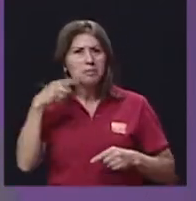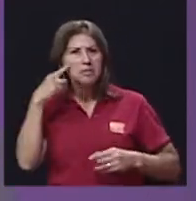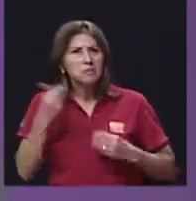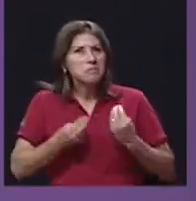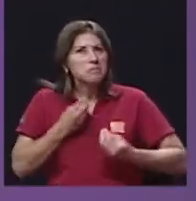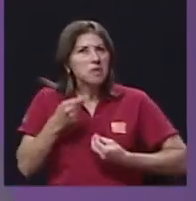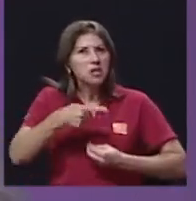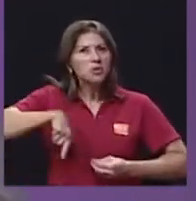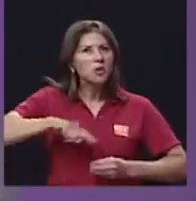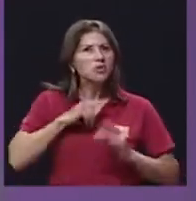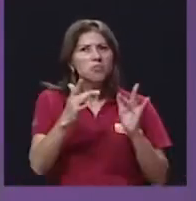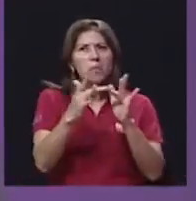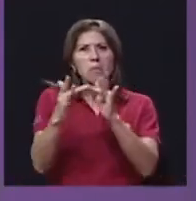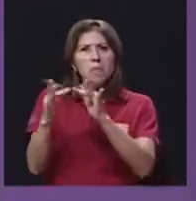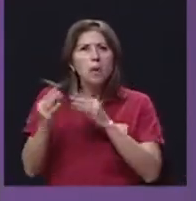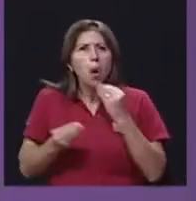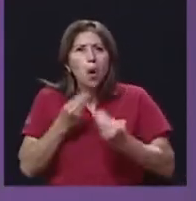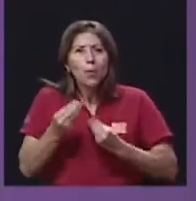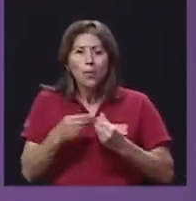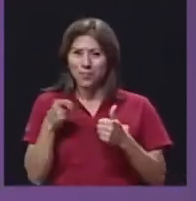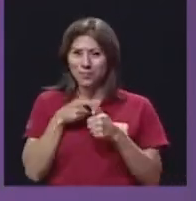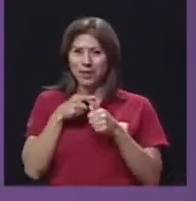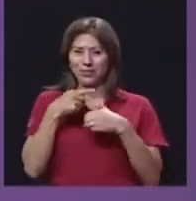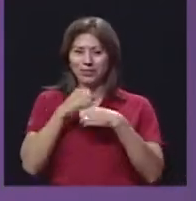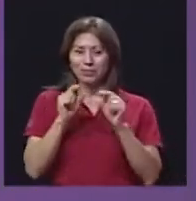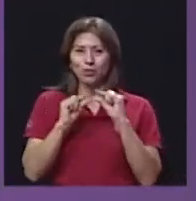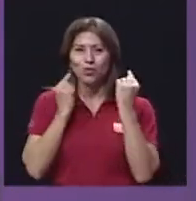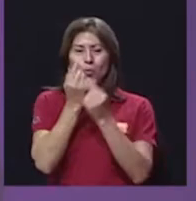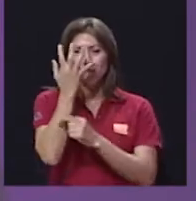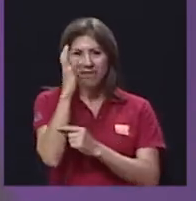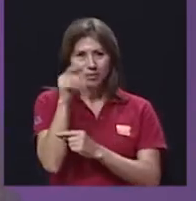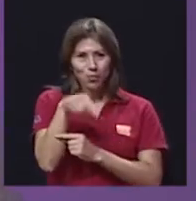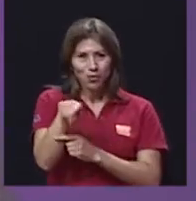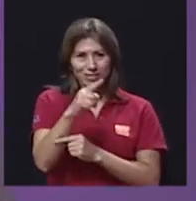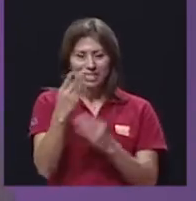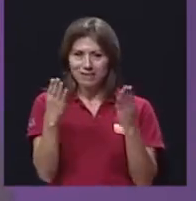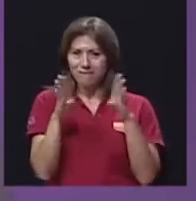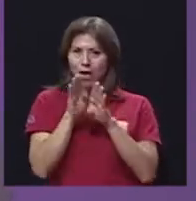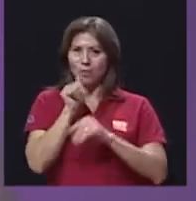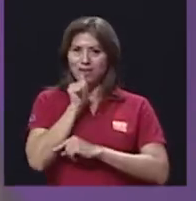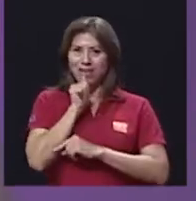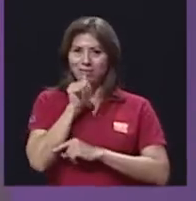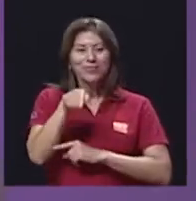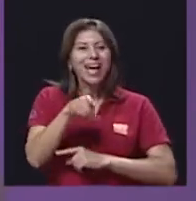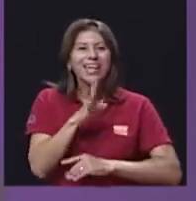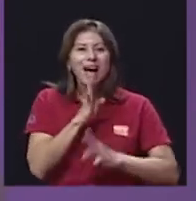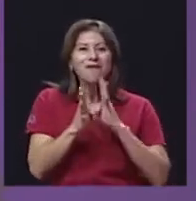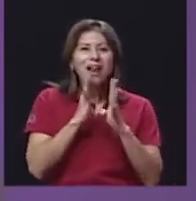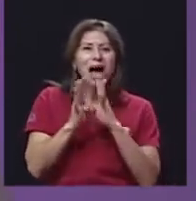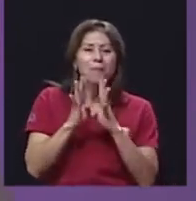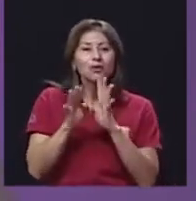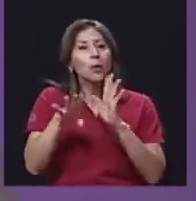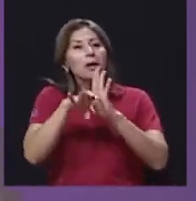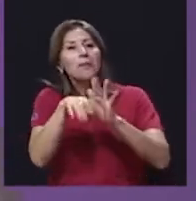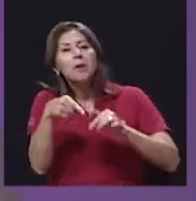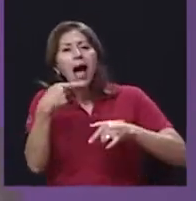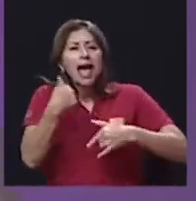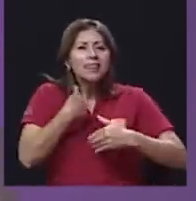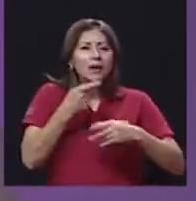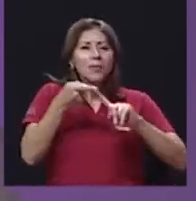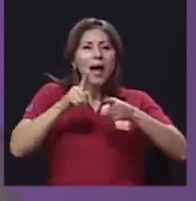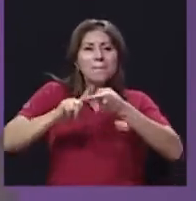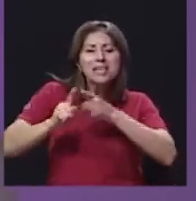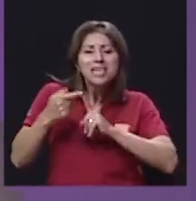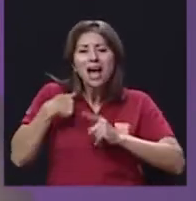seguimos hicimos un grupo en facebook serrado privado donde conversamos donde a cada rato dicen ah yo tengo una amiga que va a tener un bebé y se